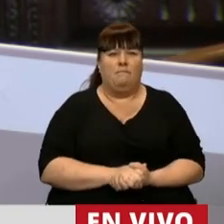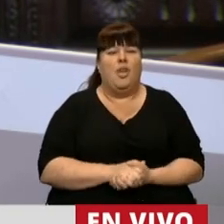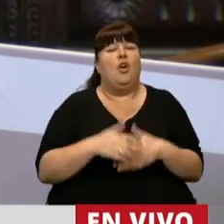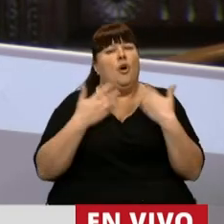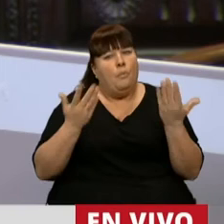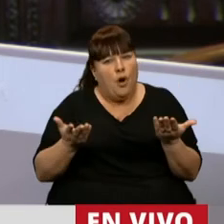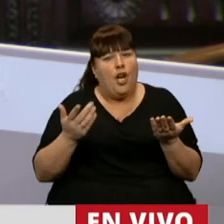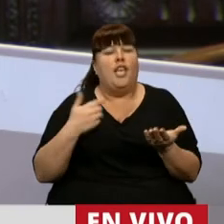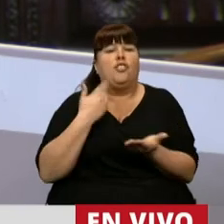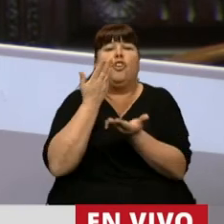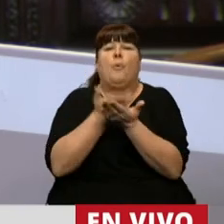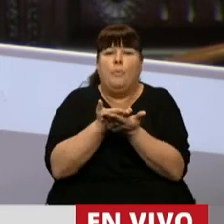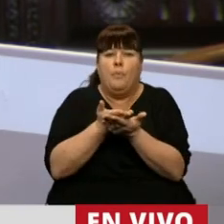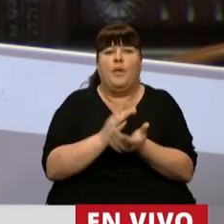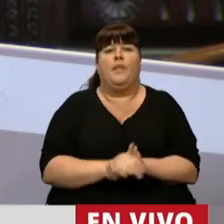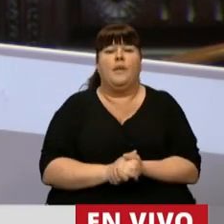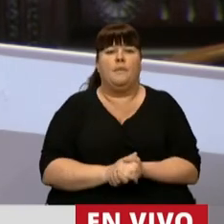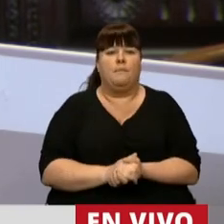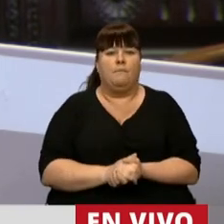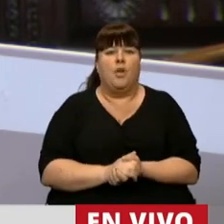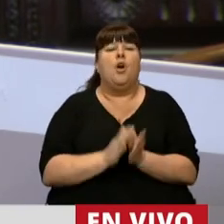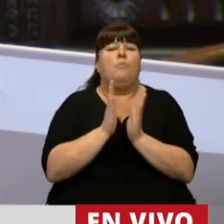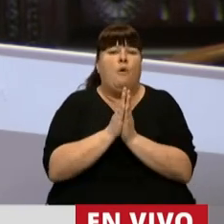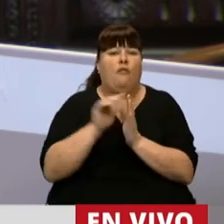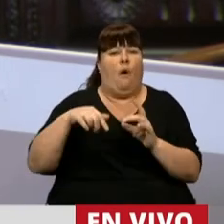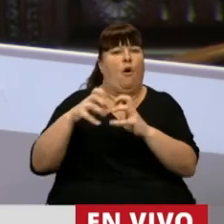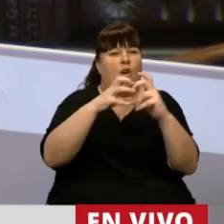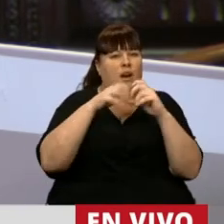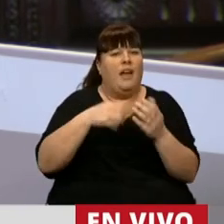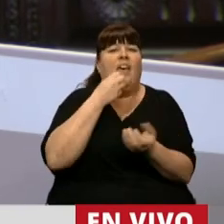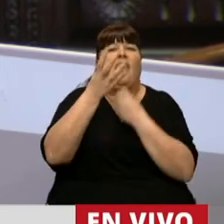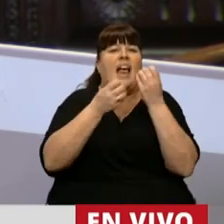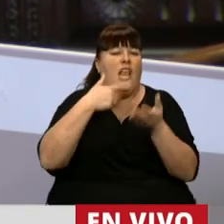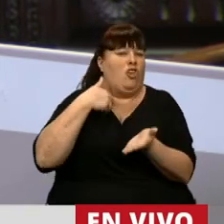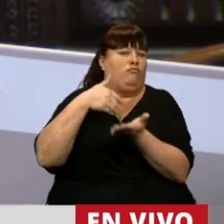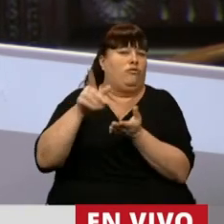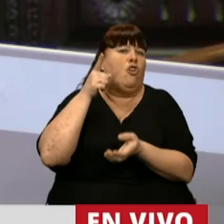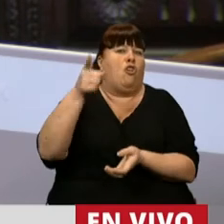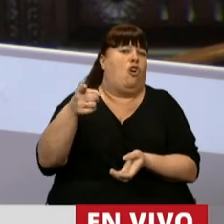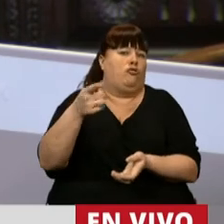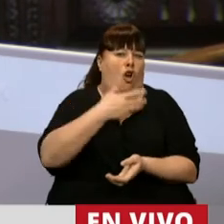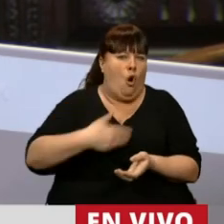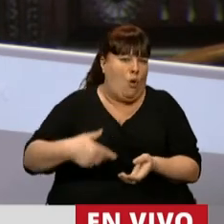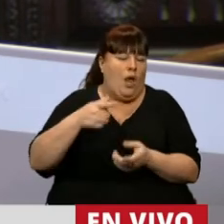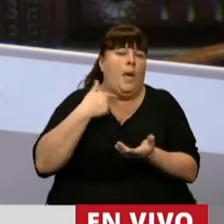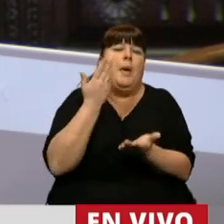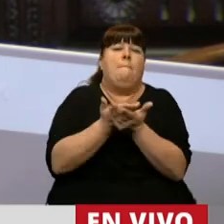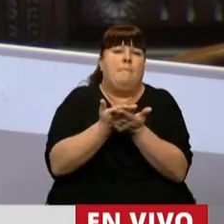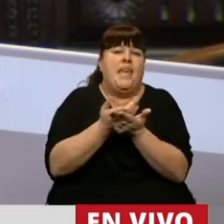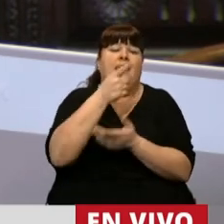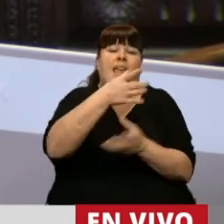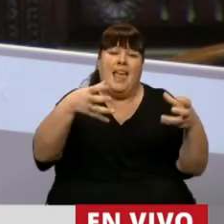Por eso ponemos a consideración que se pueda tratar esta declaración de repudio y solicitarle